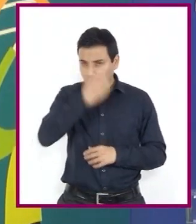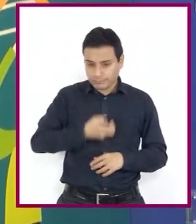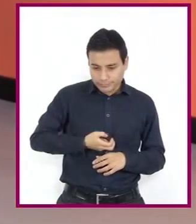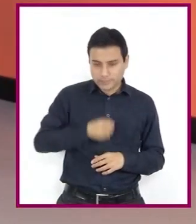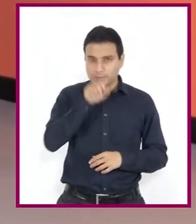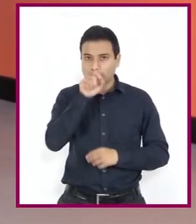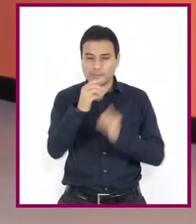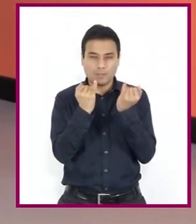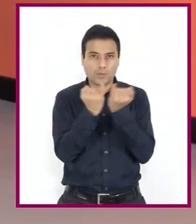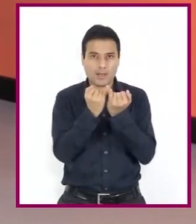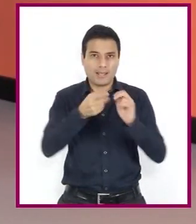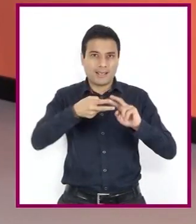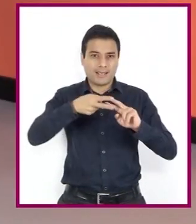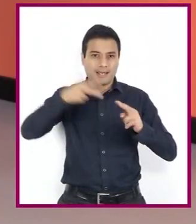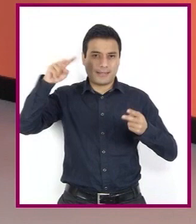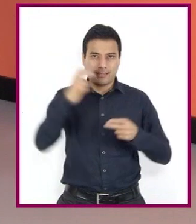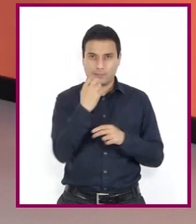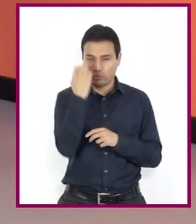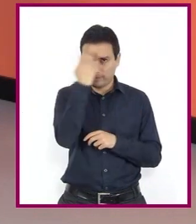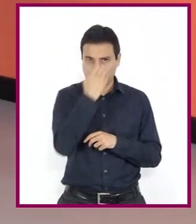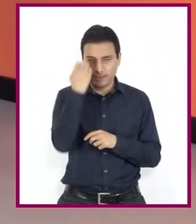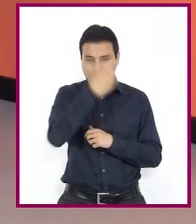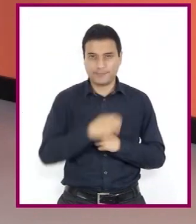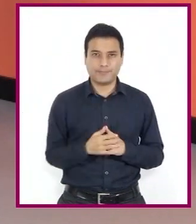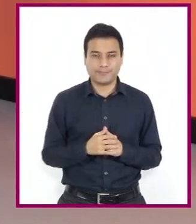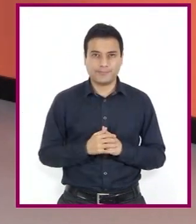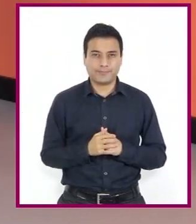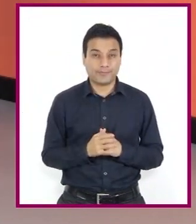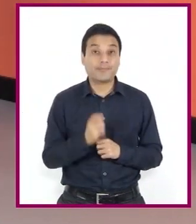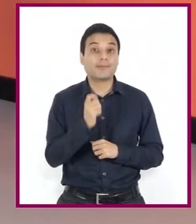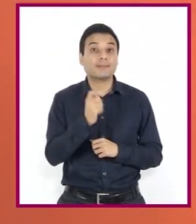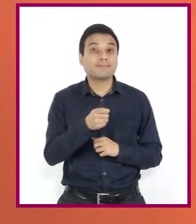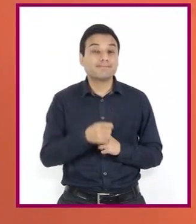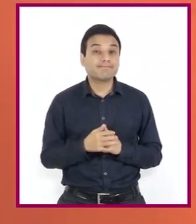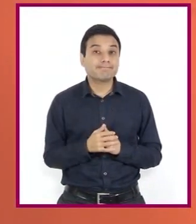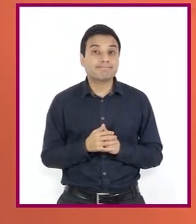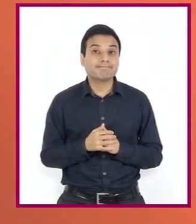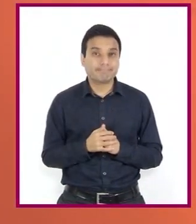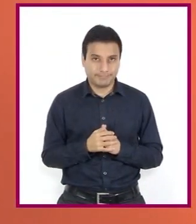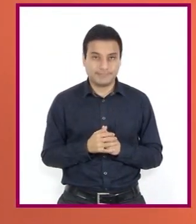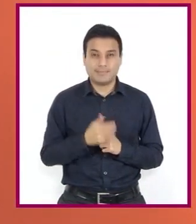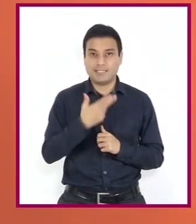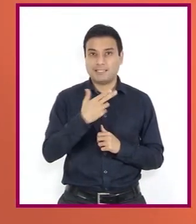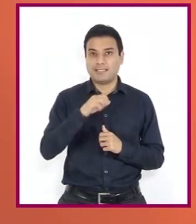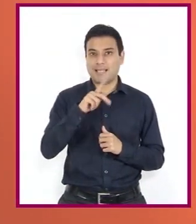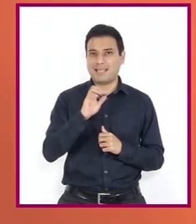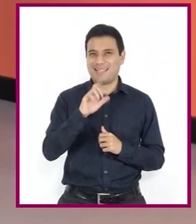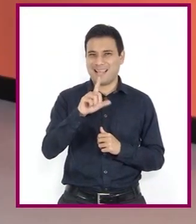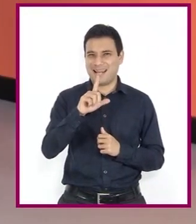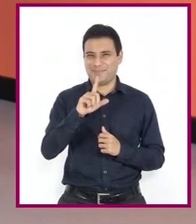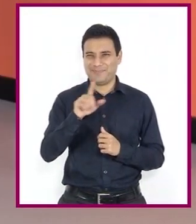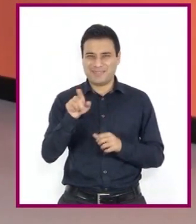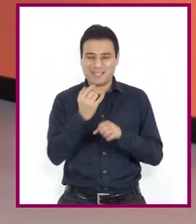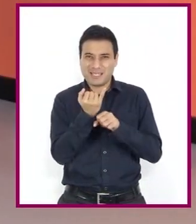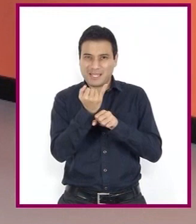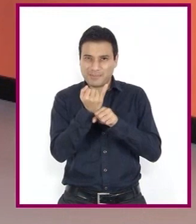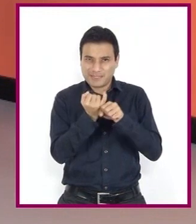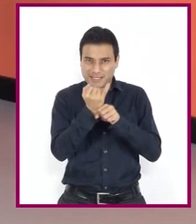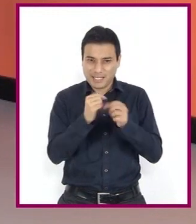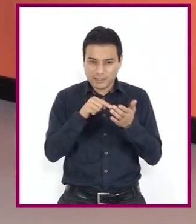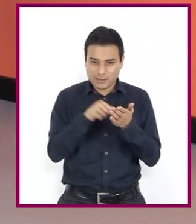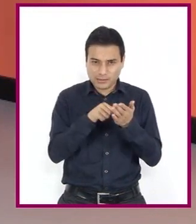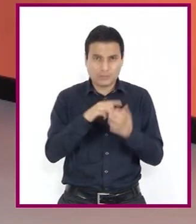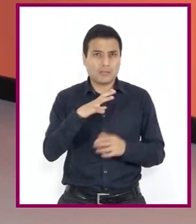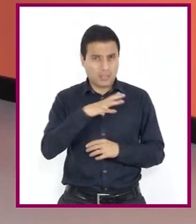genética. Entonces podemos considerar que en los trabajos de Haeckel se observan varios aspectos de la